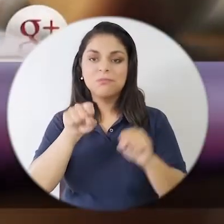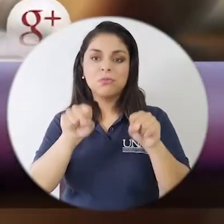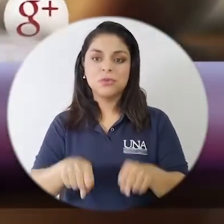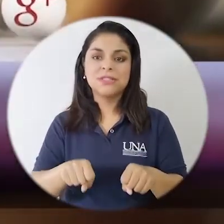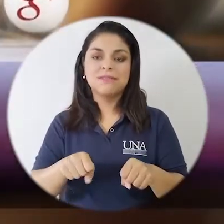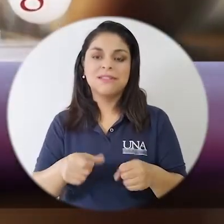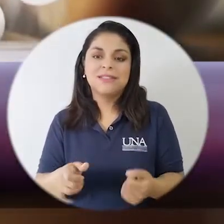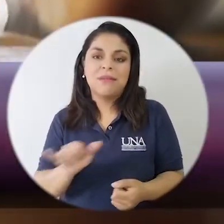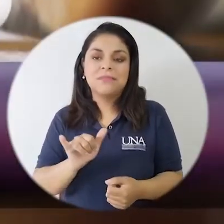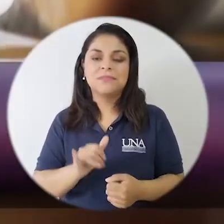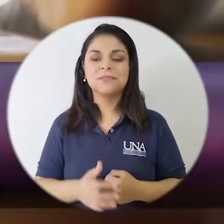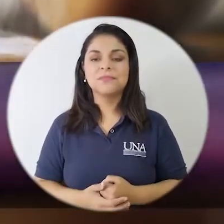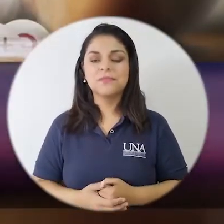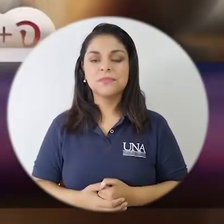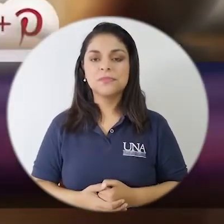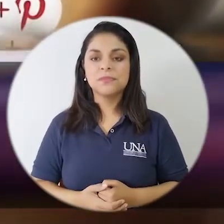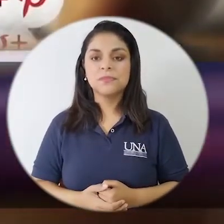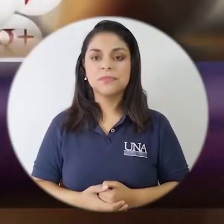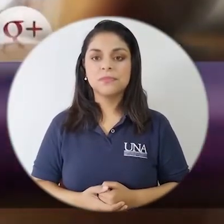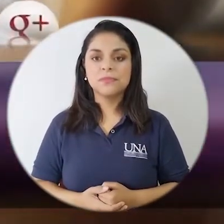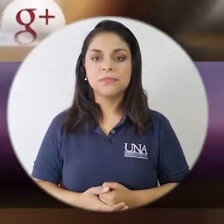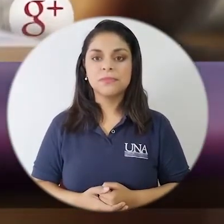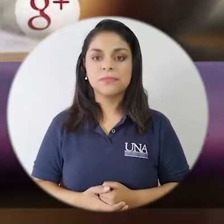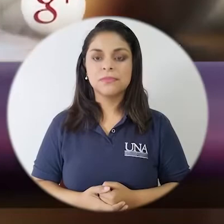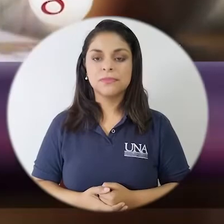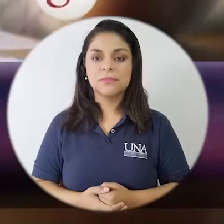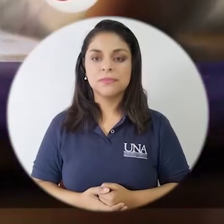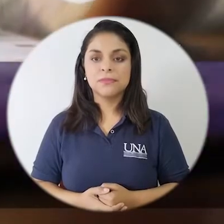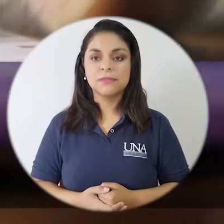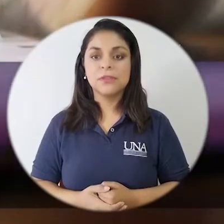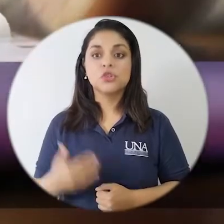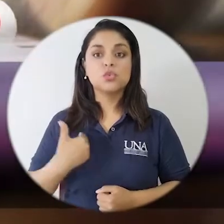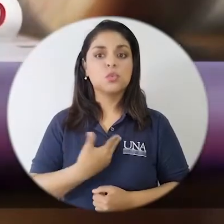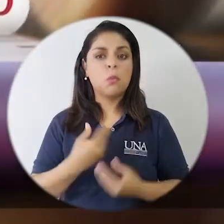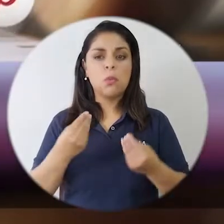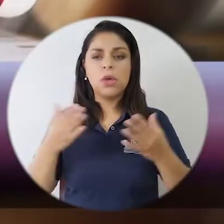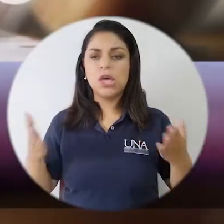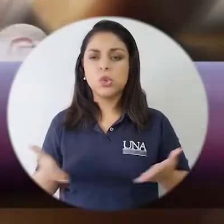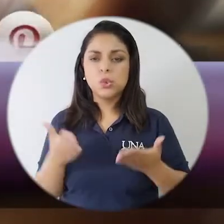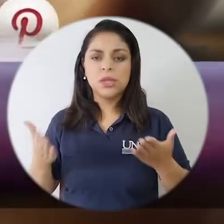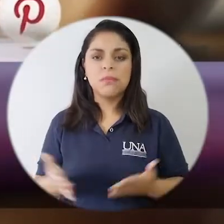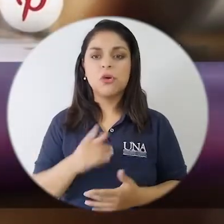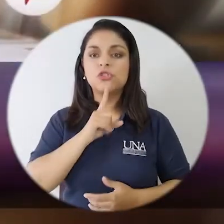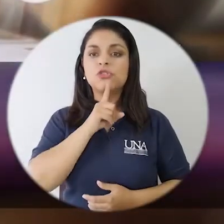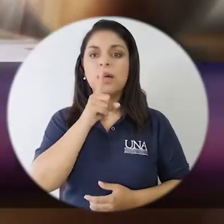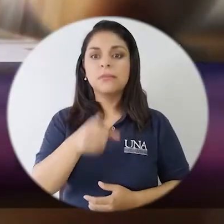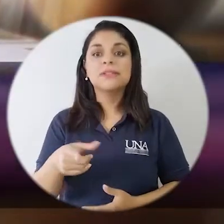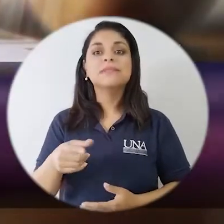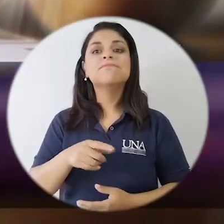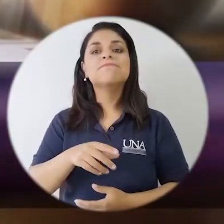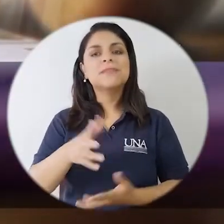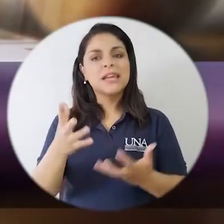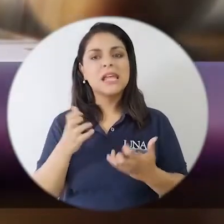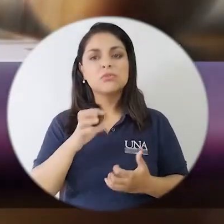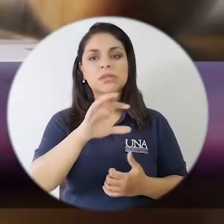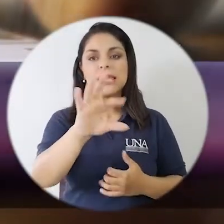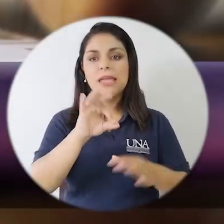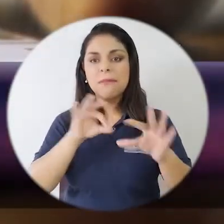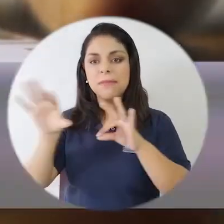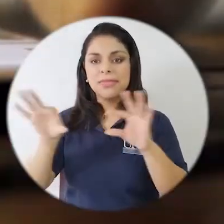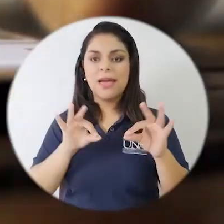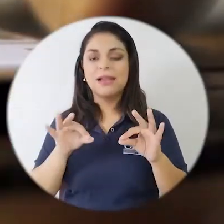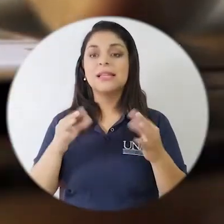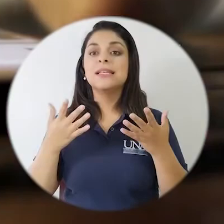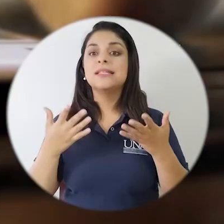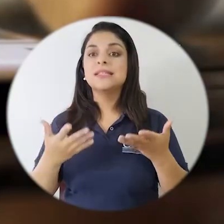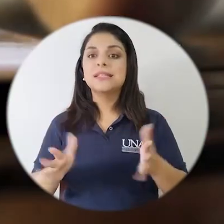que sea posible para las instituciones públicas. Entonces eso es algo que sería muy interesante. Estamos muy entusiasmados y realmente queremos invitarlos.